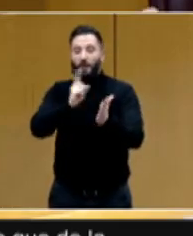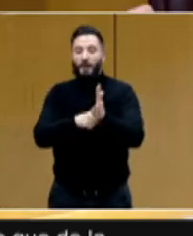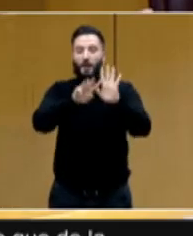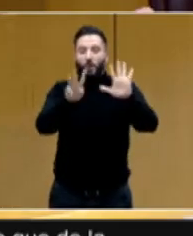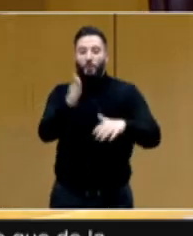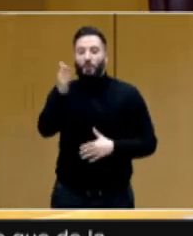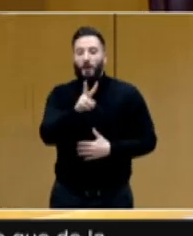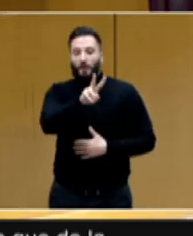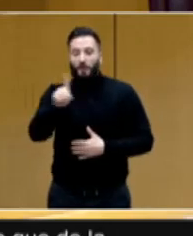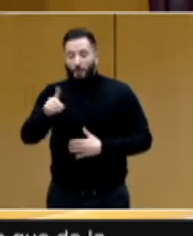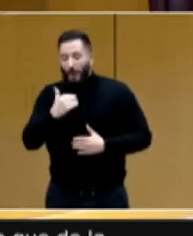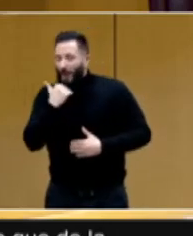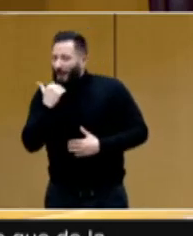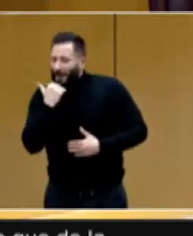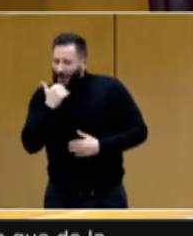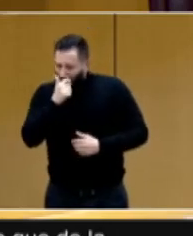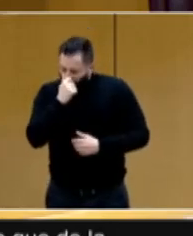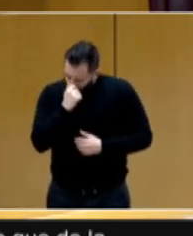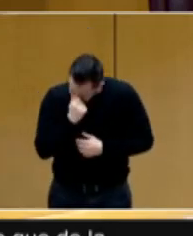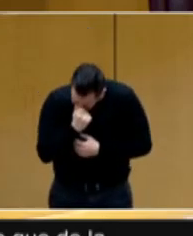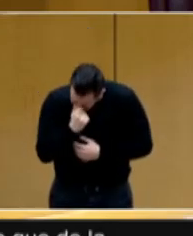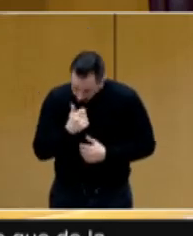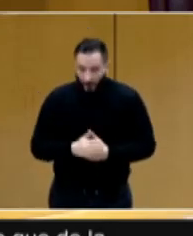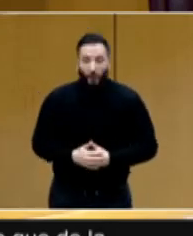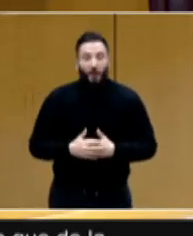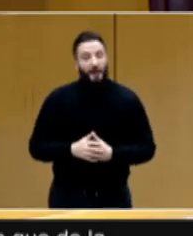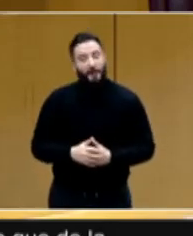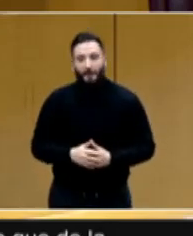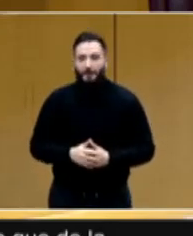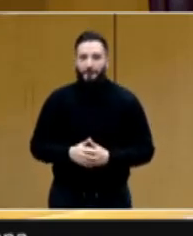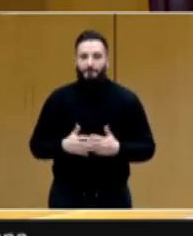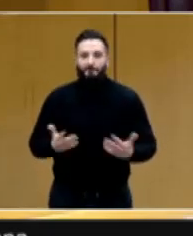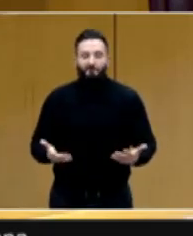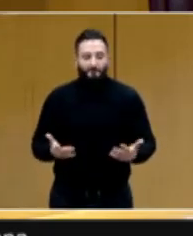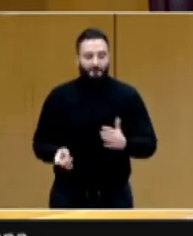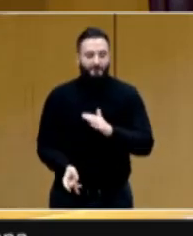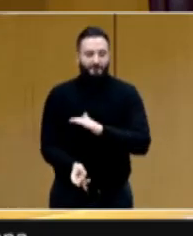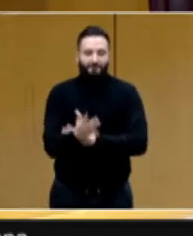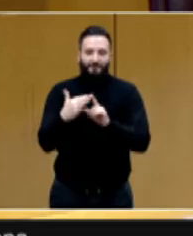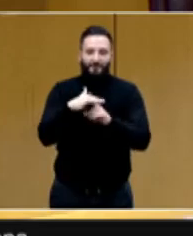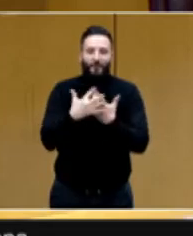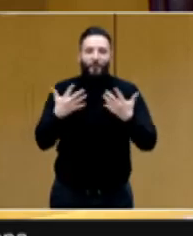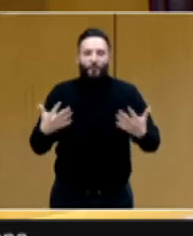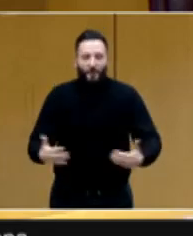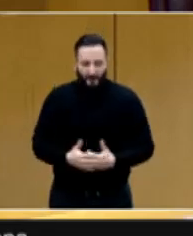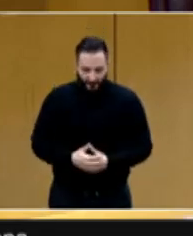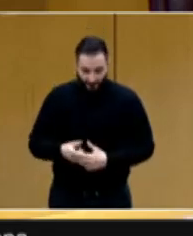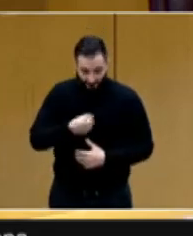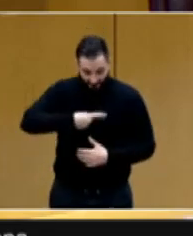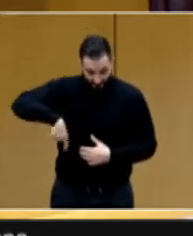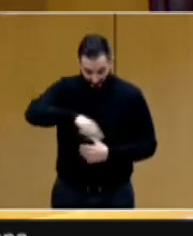casi qué ocurre Pues que efectivamente nosotros no hemos hecho ninguna adaptación